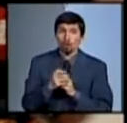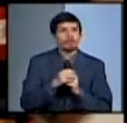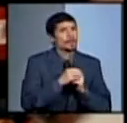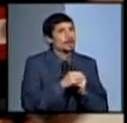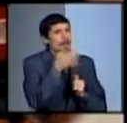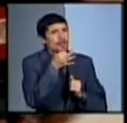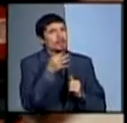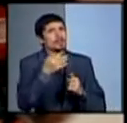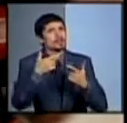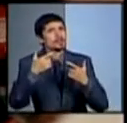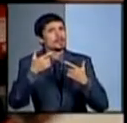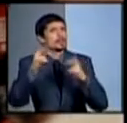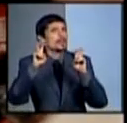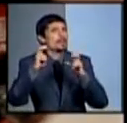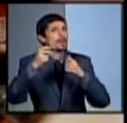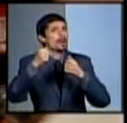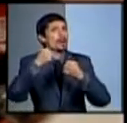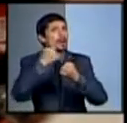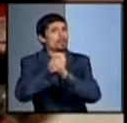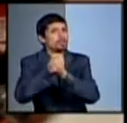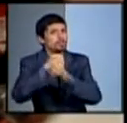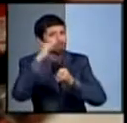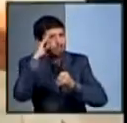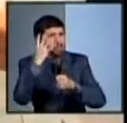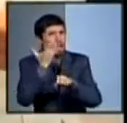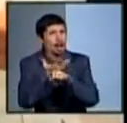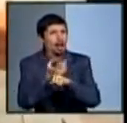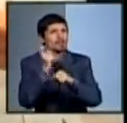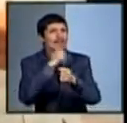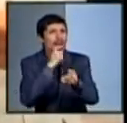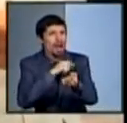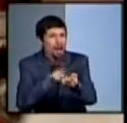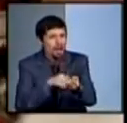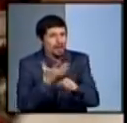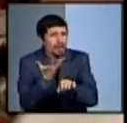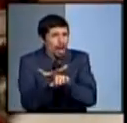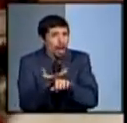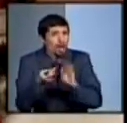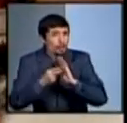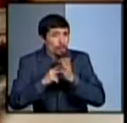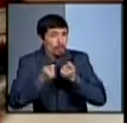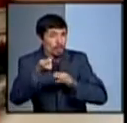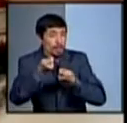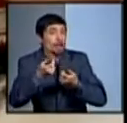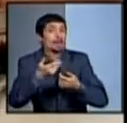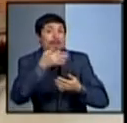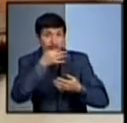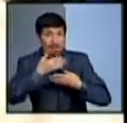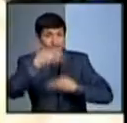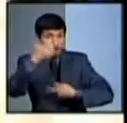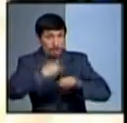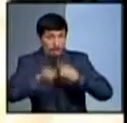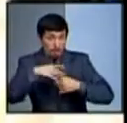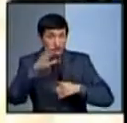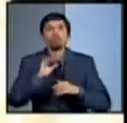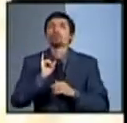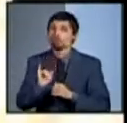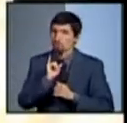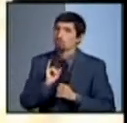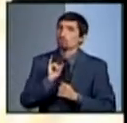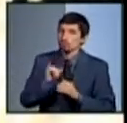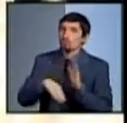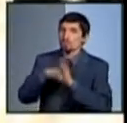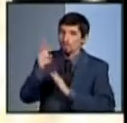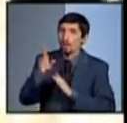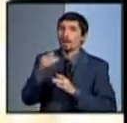hechos policiales, hechos impactantes relacionados con sangre, ¿aumenta también la venta de diarios? Sí, se aumenta, especialmente, o sea,